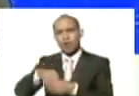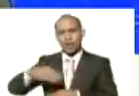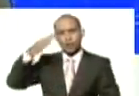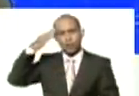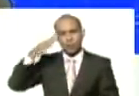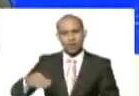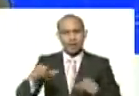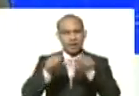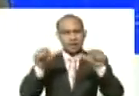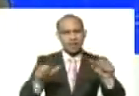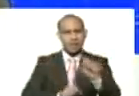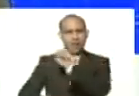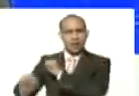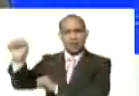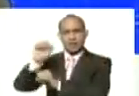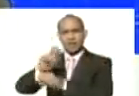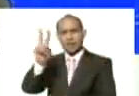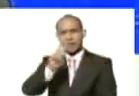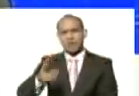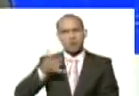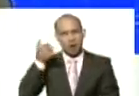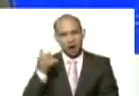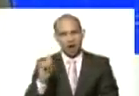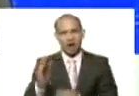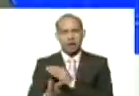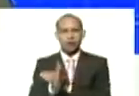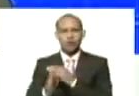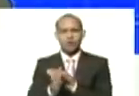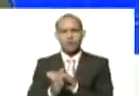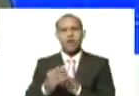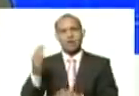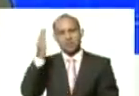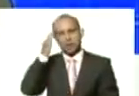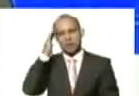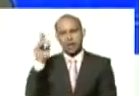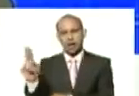buen sistema defensivo venezolano que hoy tenemos y que sabemos usar.